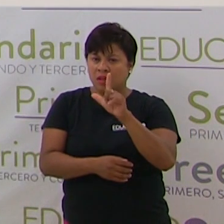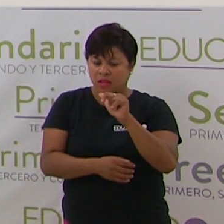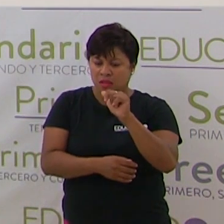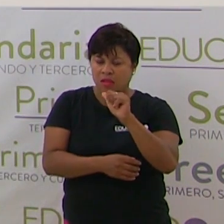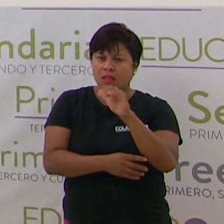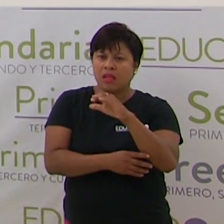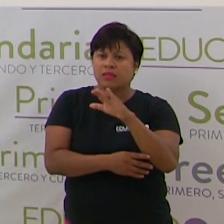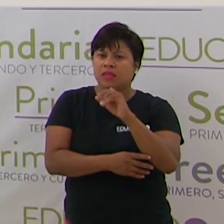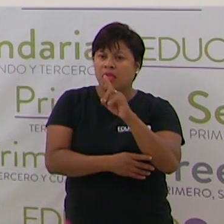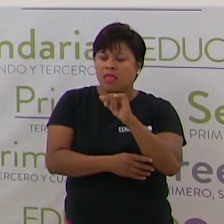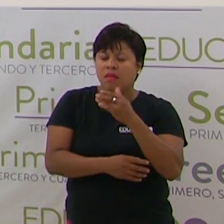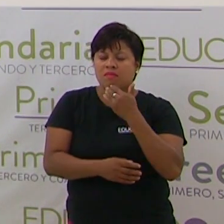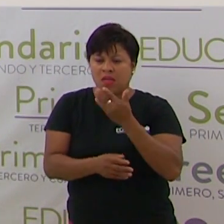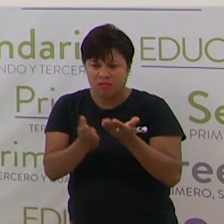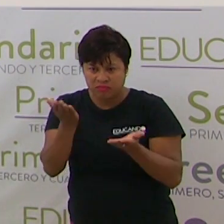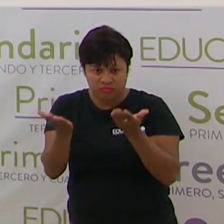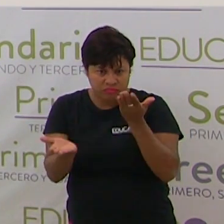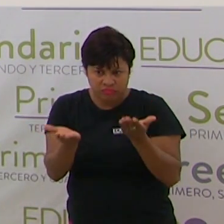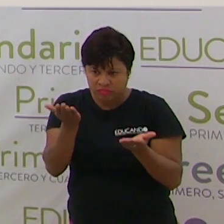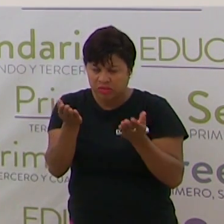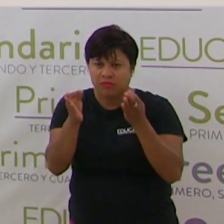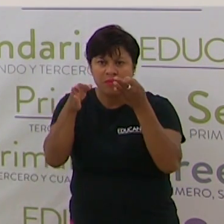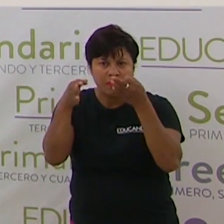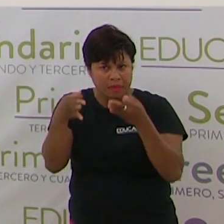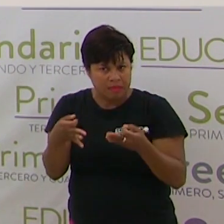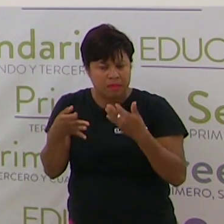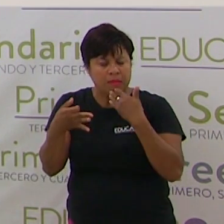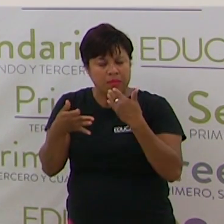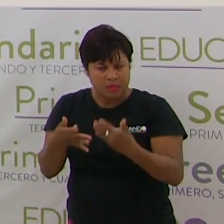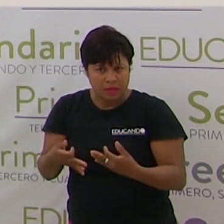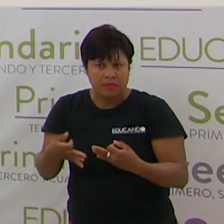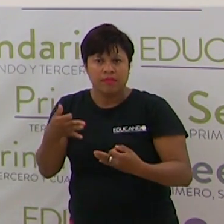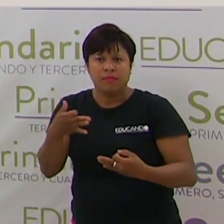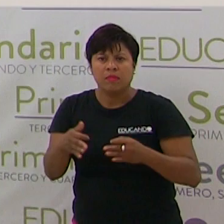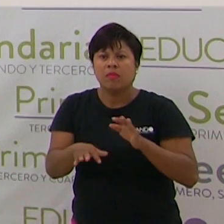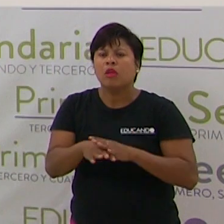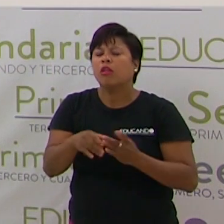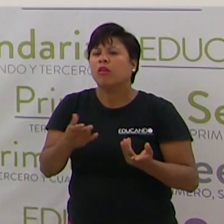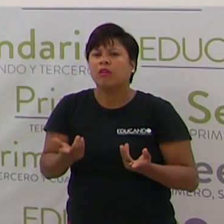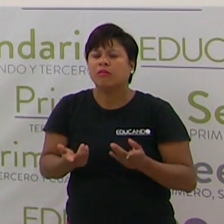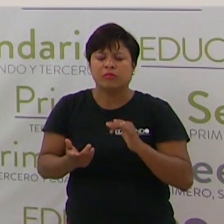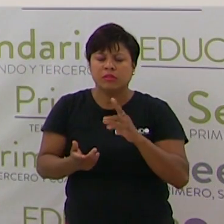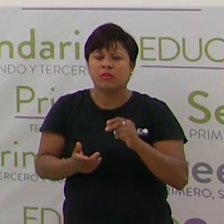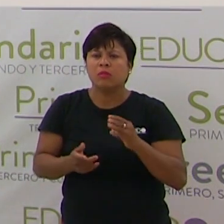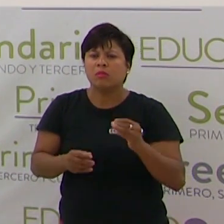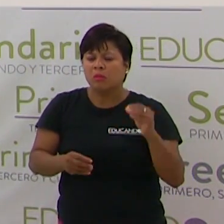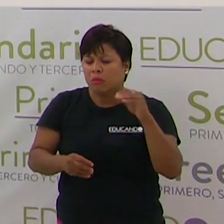Es decir, que de los dos lados esté equilibrada. Porque si no pasa lo que pasa en los comercios, nos